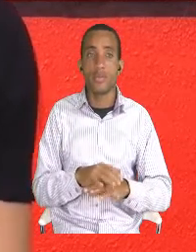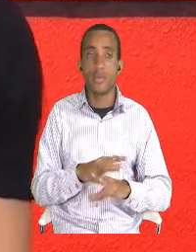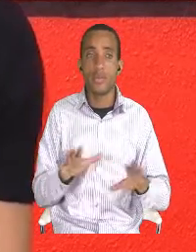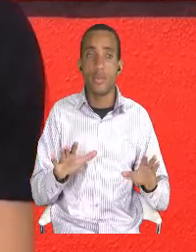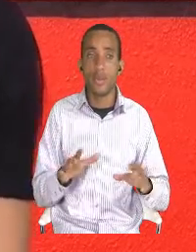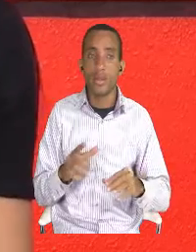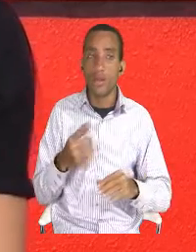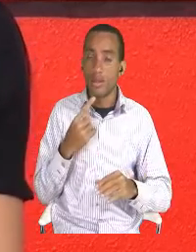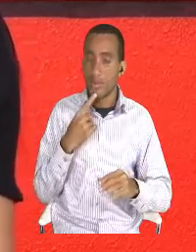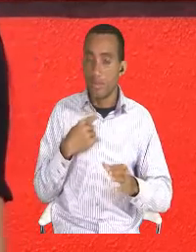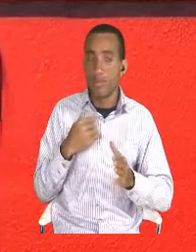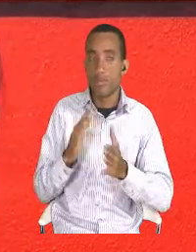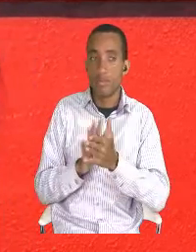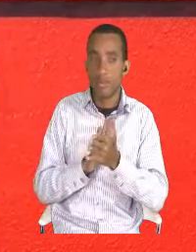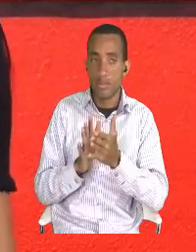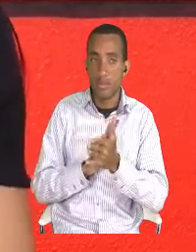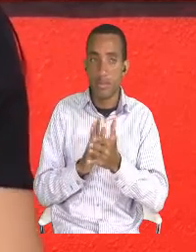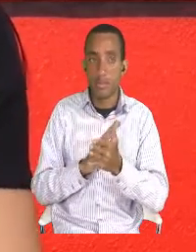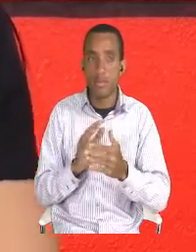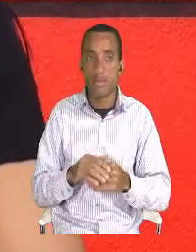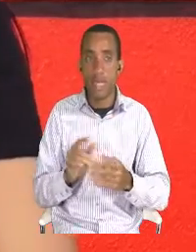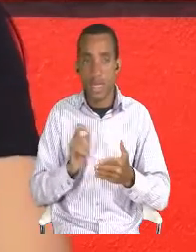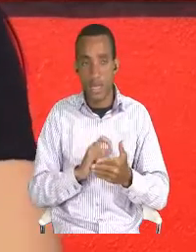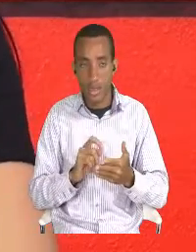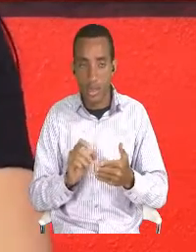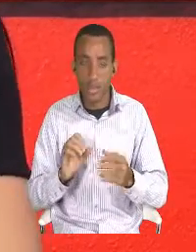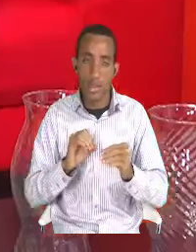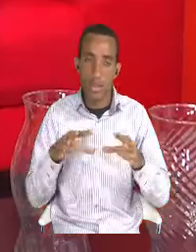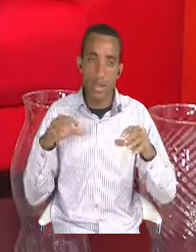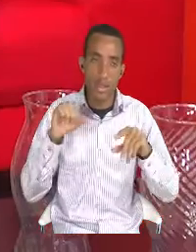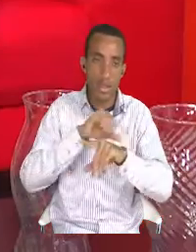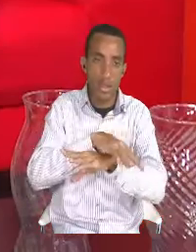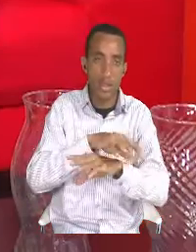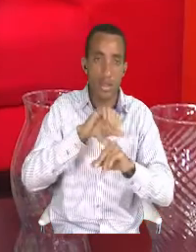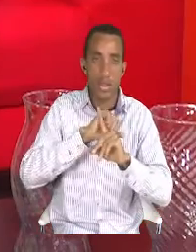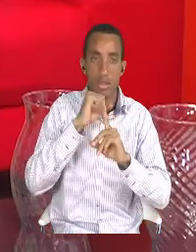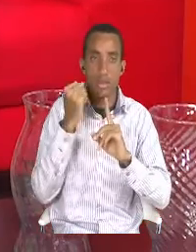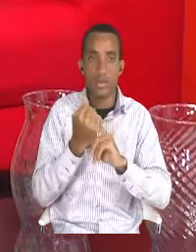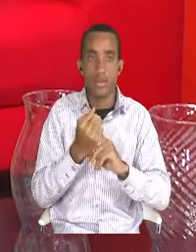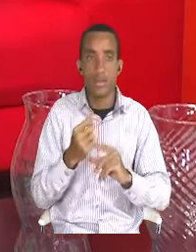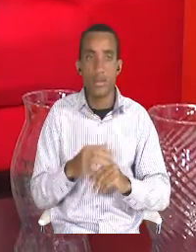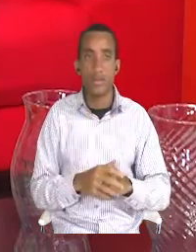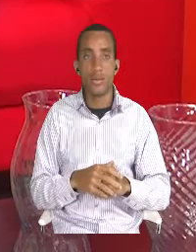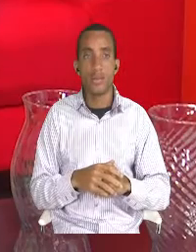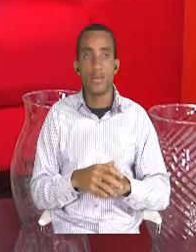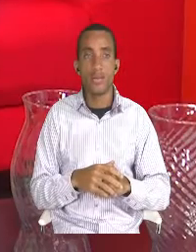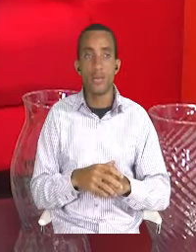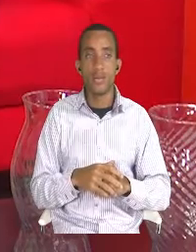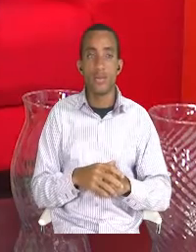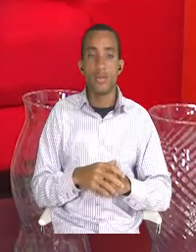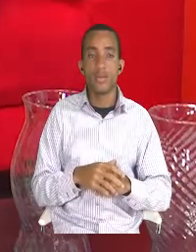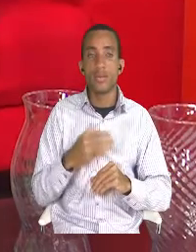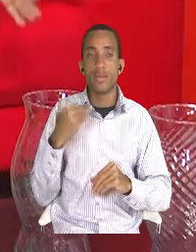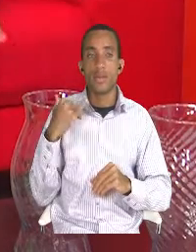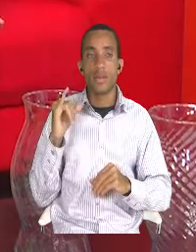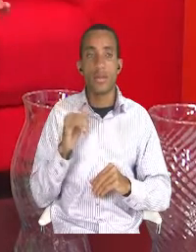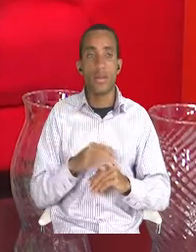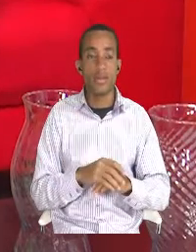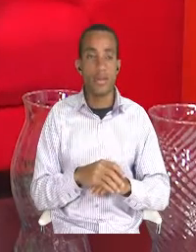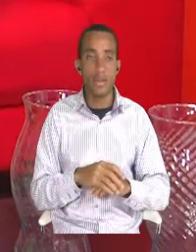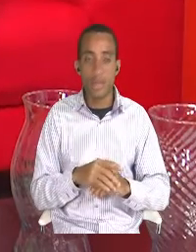han hecho escritos por las redes sociales. Lo he visto. Y ellas ya no ven unas